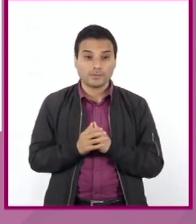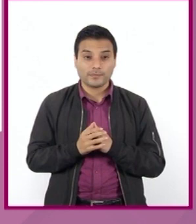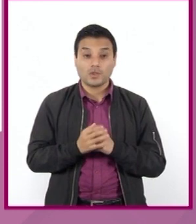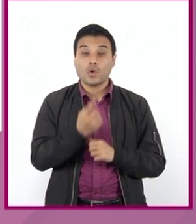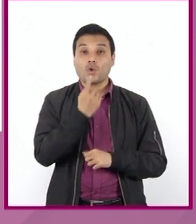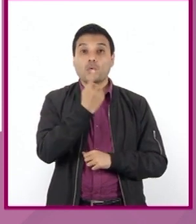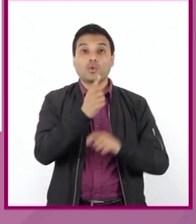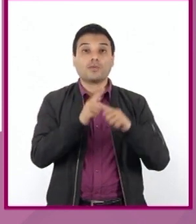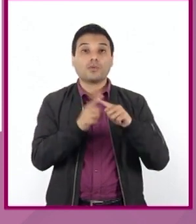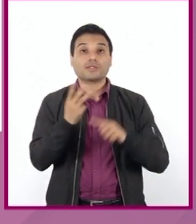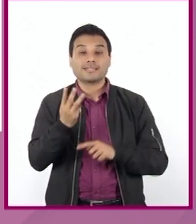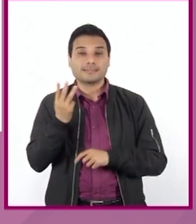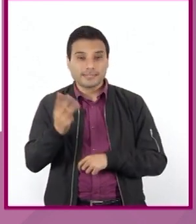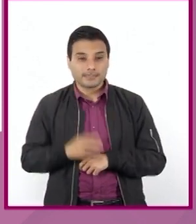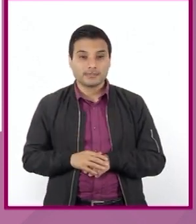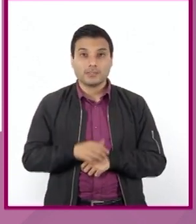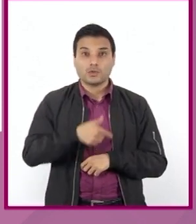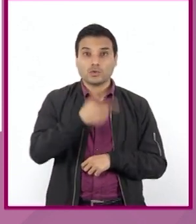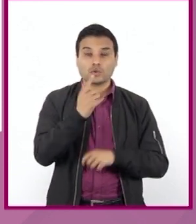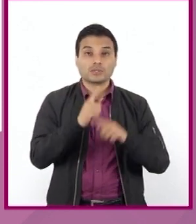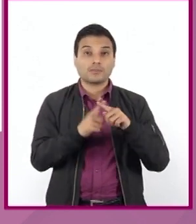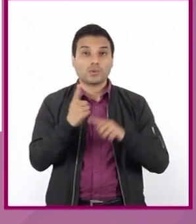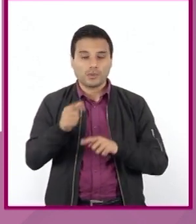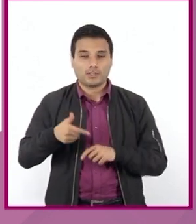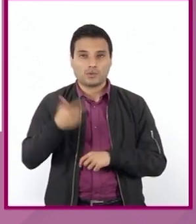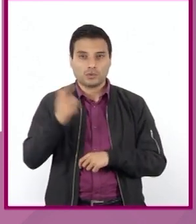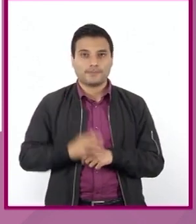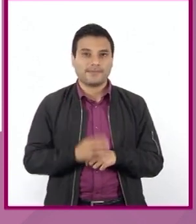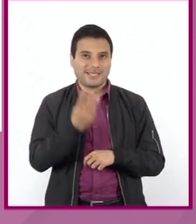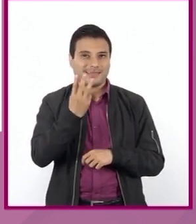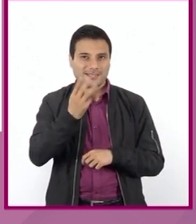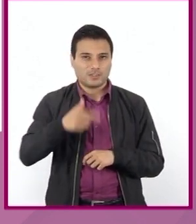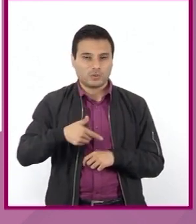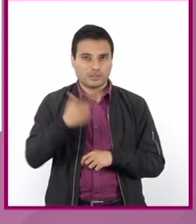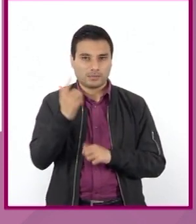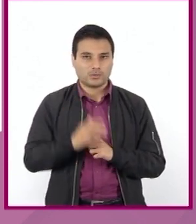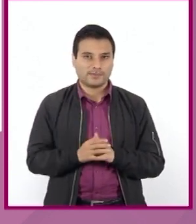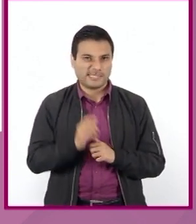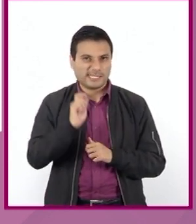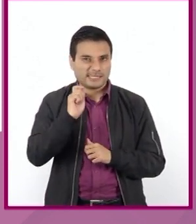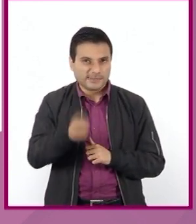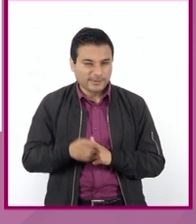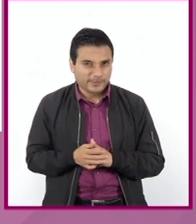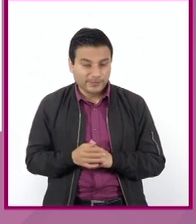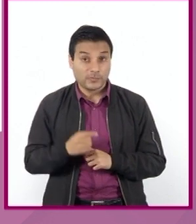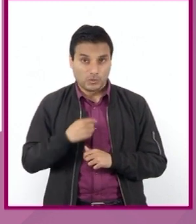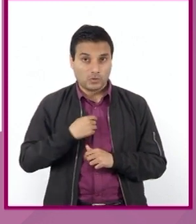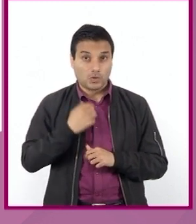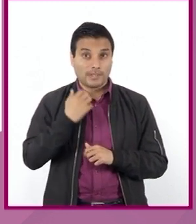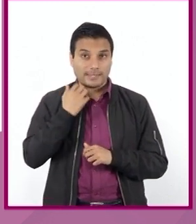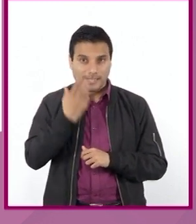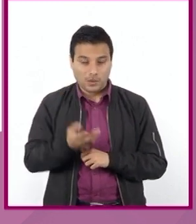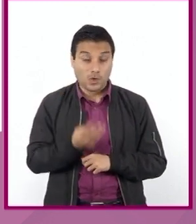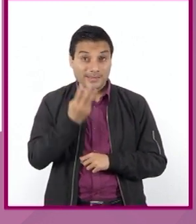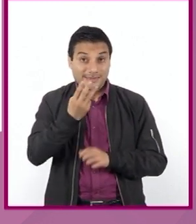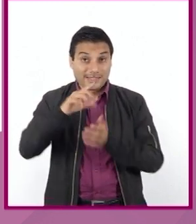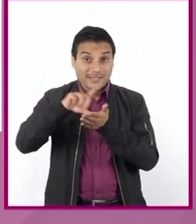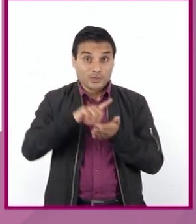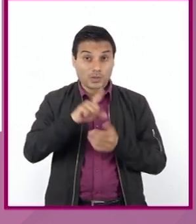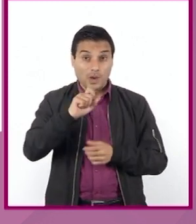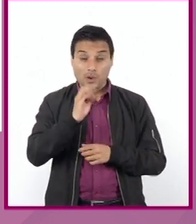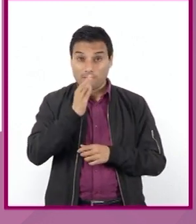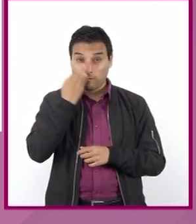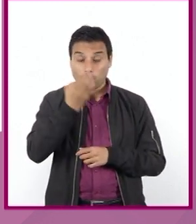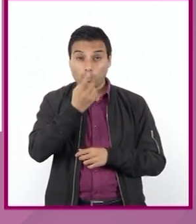3, 12 por 1, 12. 3 doceavos. Por lo tanto, para preparar 3 litros de agua